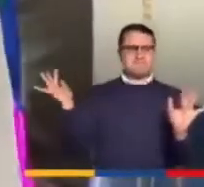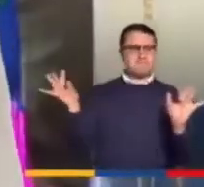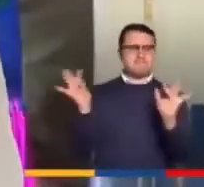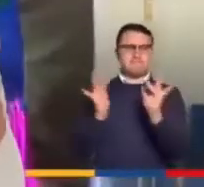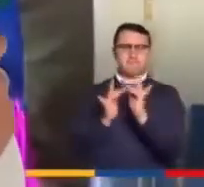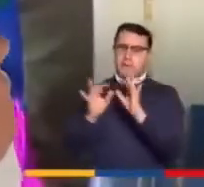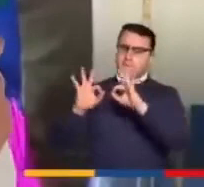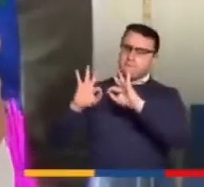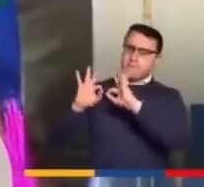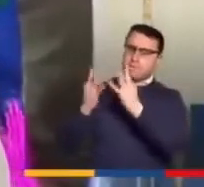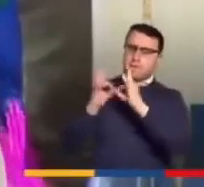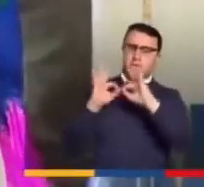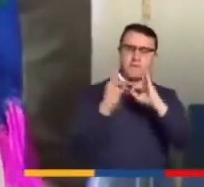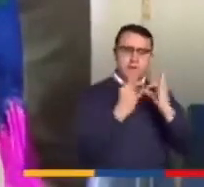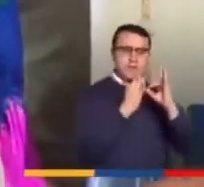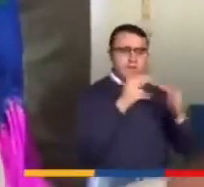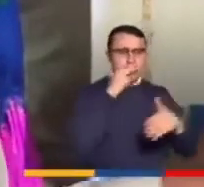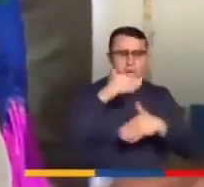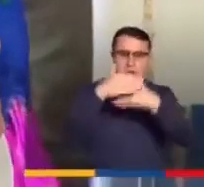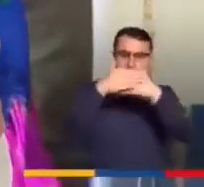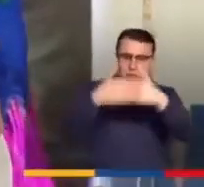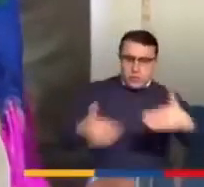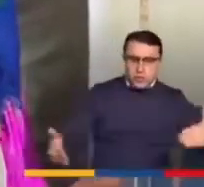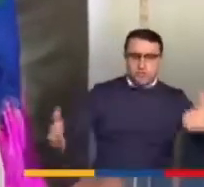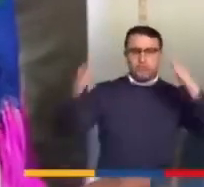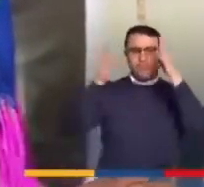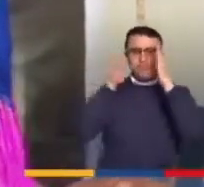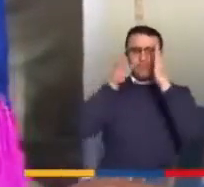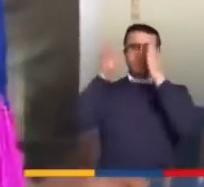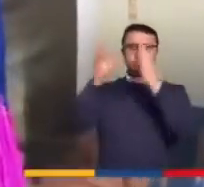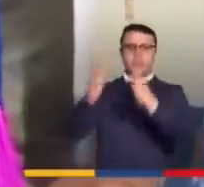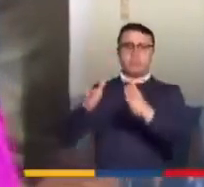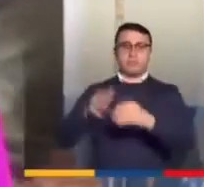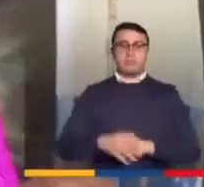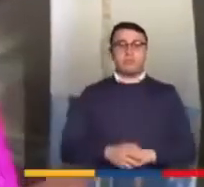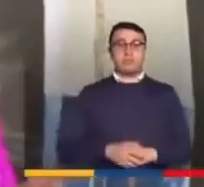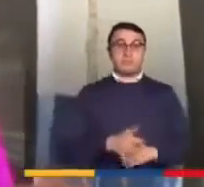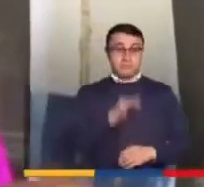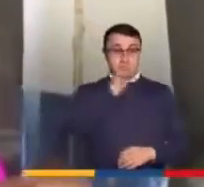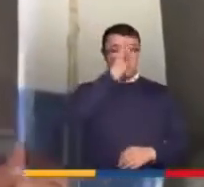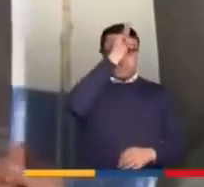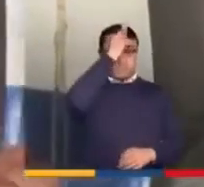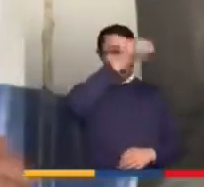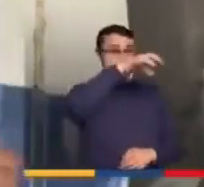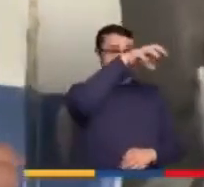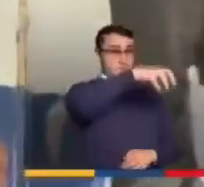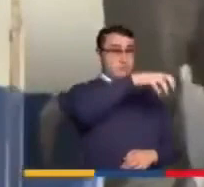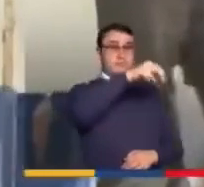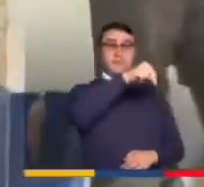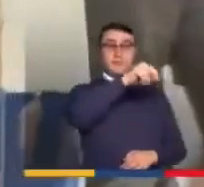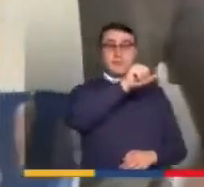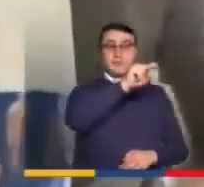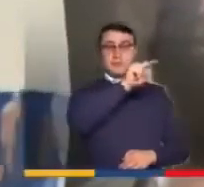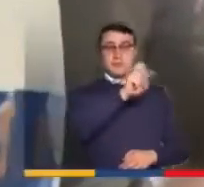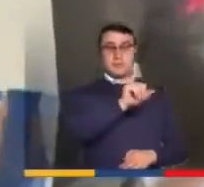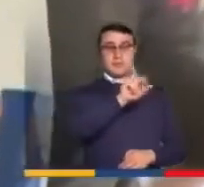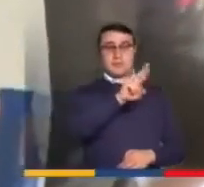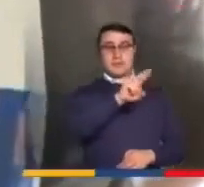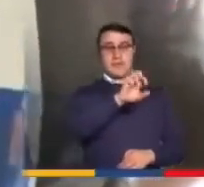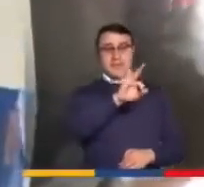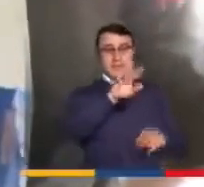atención de la familia y por tanto de la niñez. Ese tema del hospital de Nazaret lo vamos a